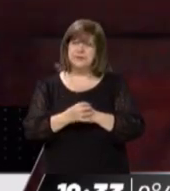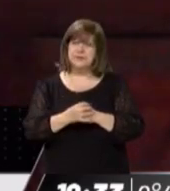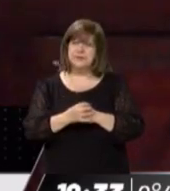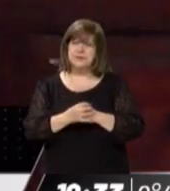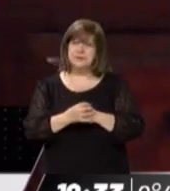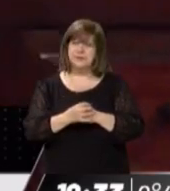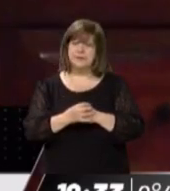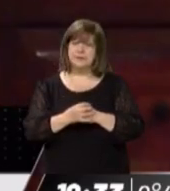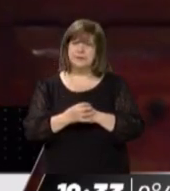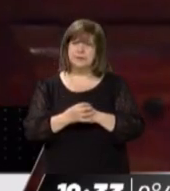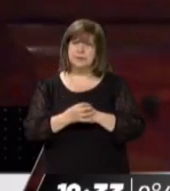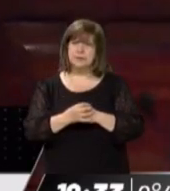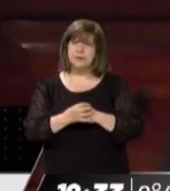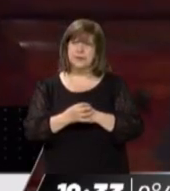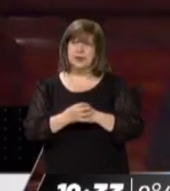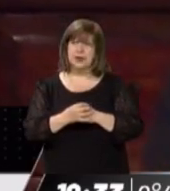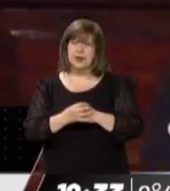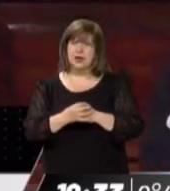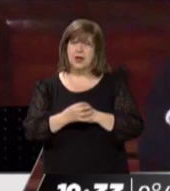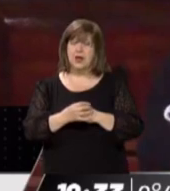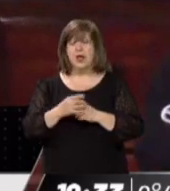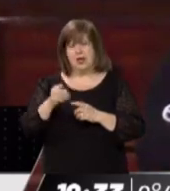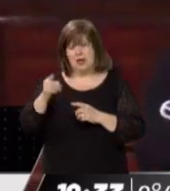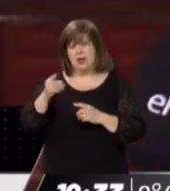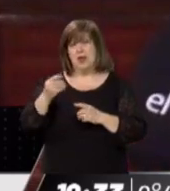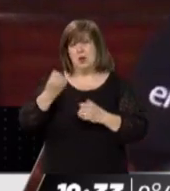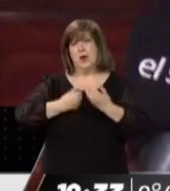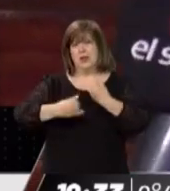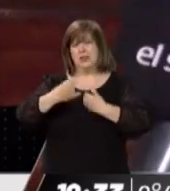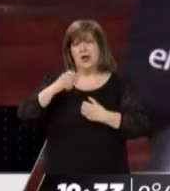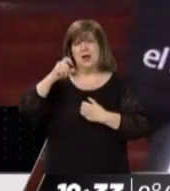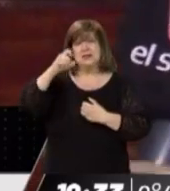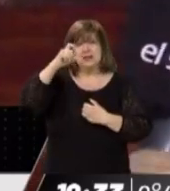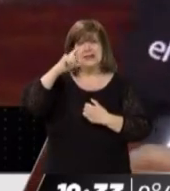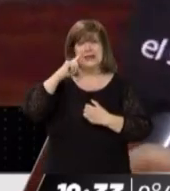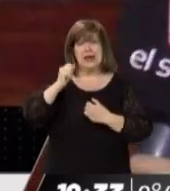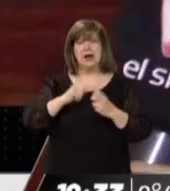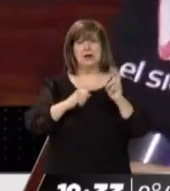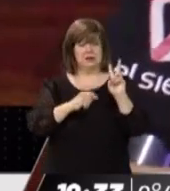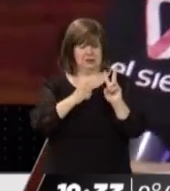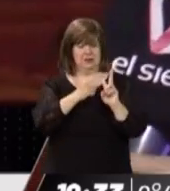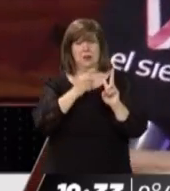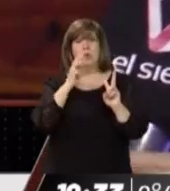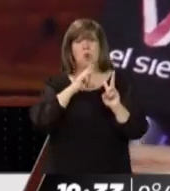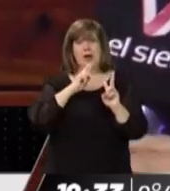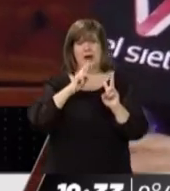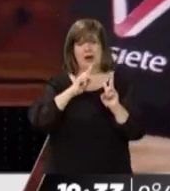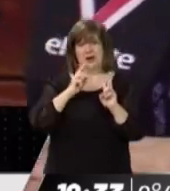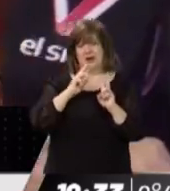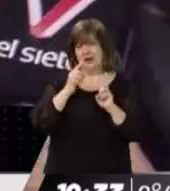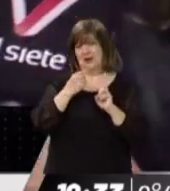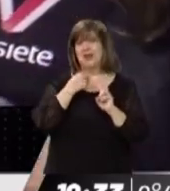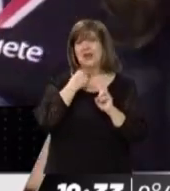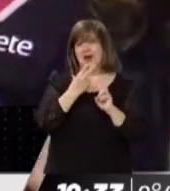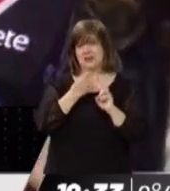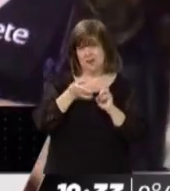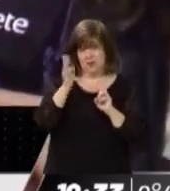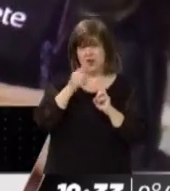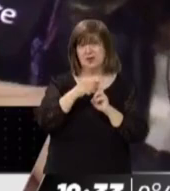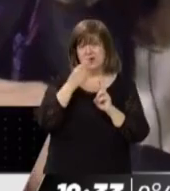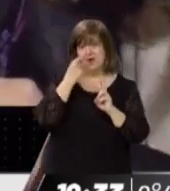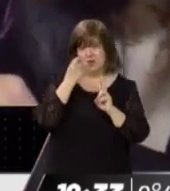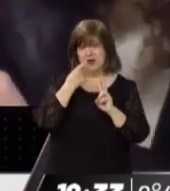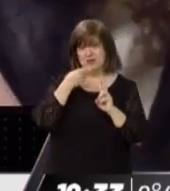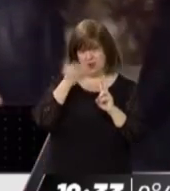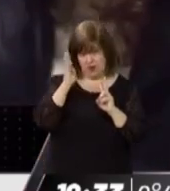Sí bueno Cecilia recién contaba una situación que le pasa con su hija a cientos de kilómetros donde nos contaba